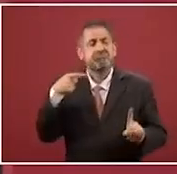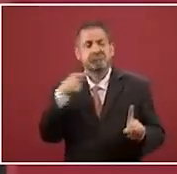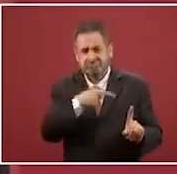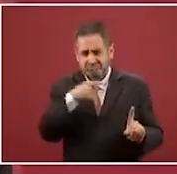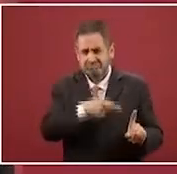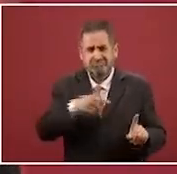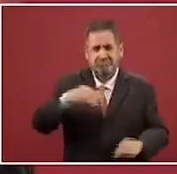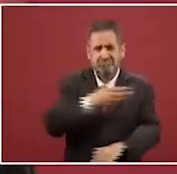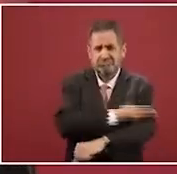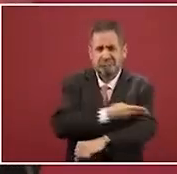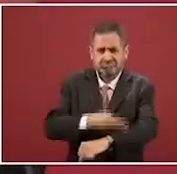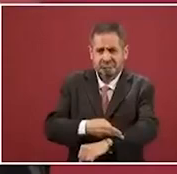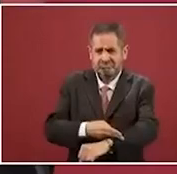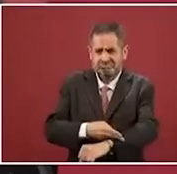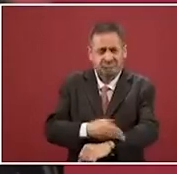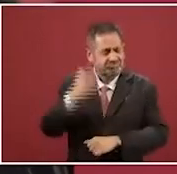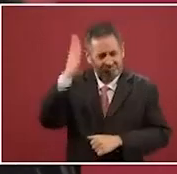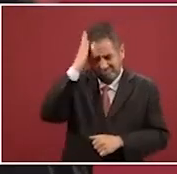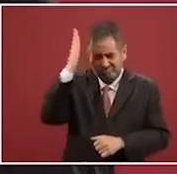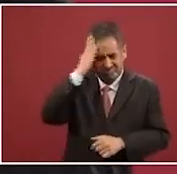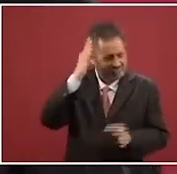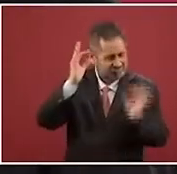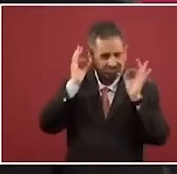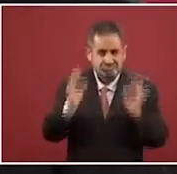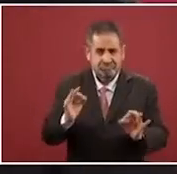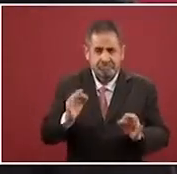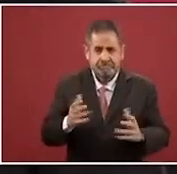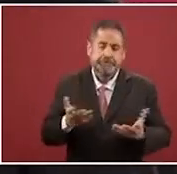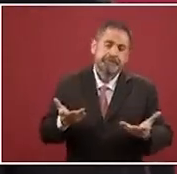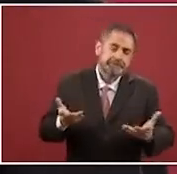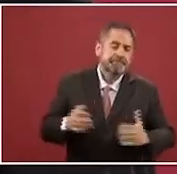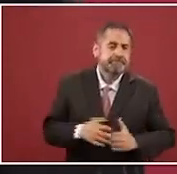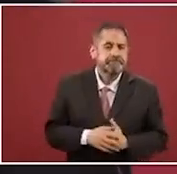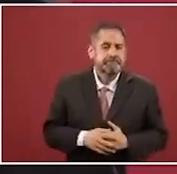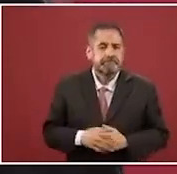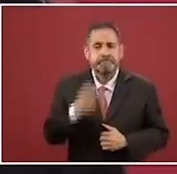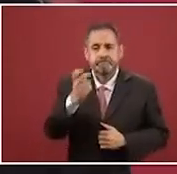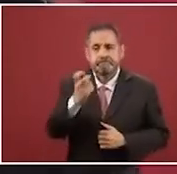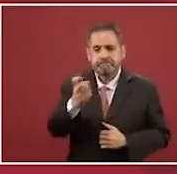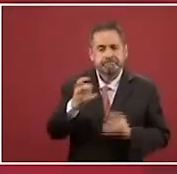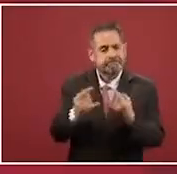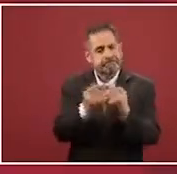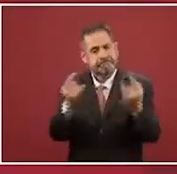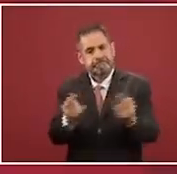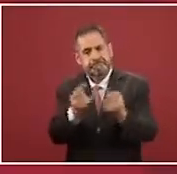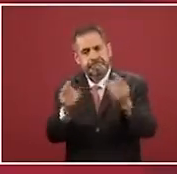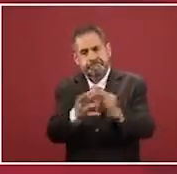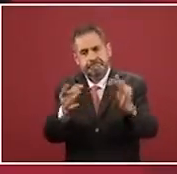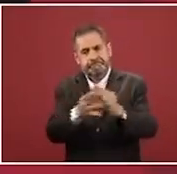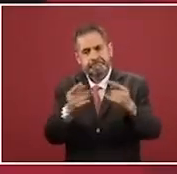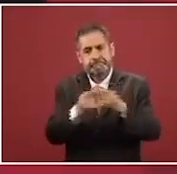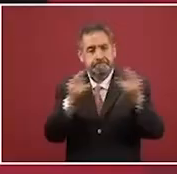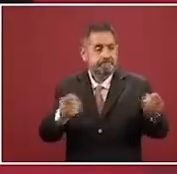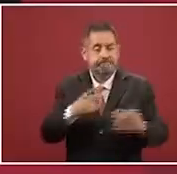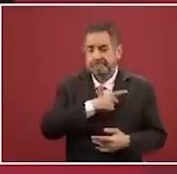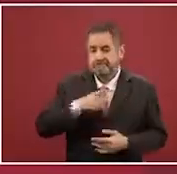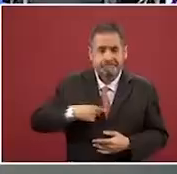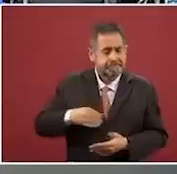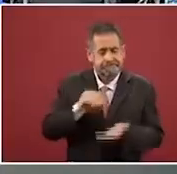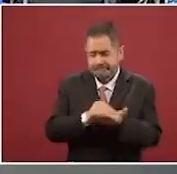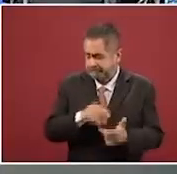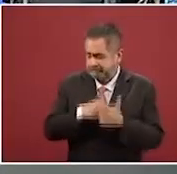un gran dirigente. Entonces, por eso todo esto de la historia tenemos que